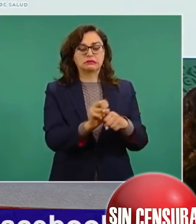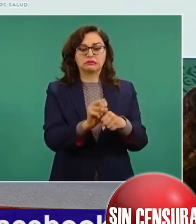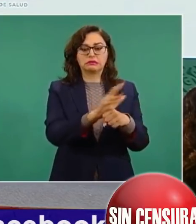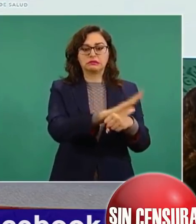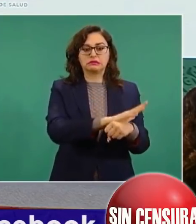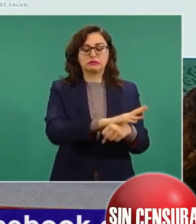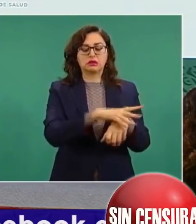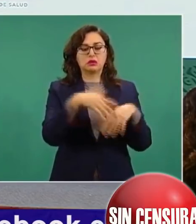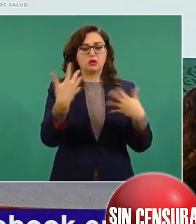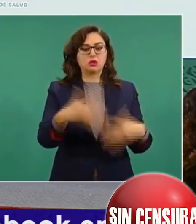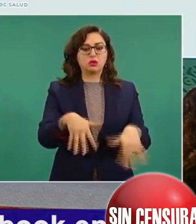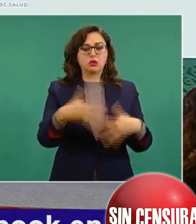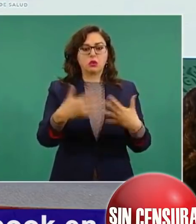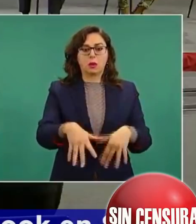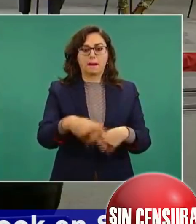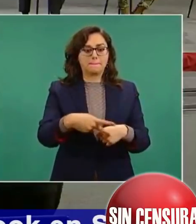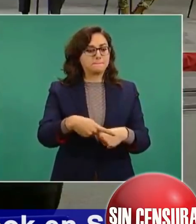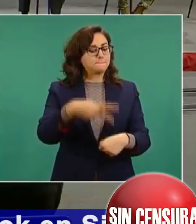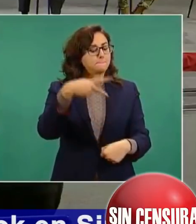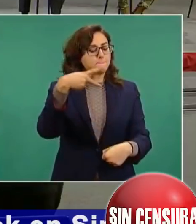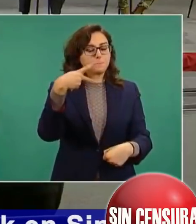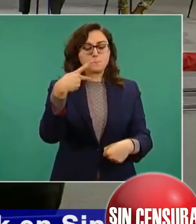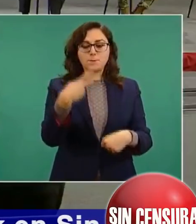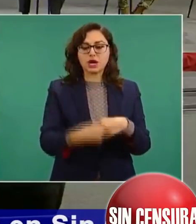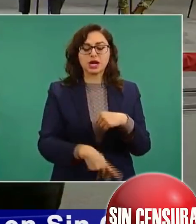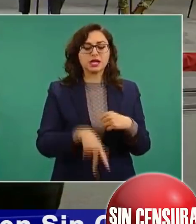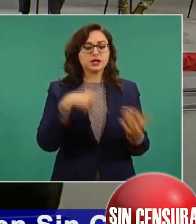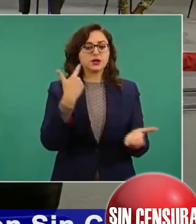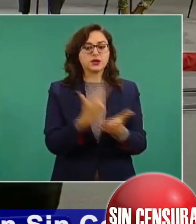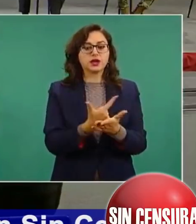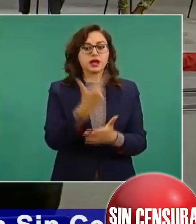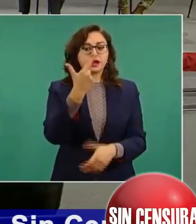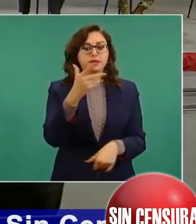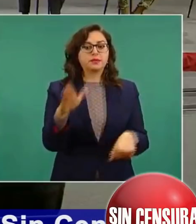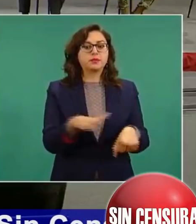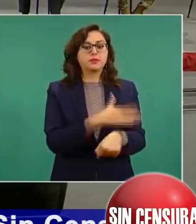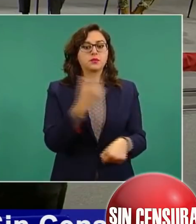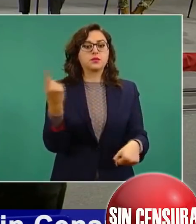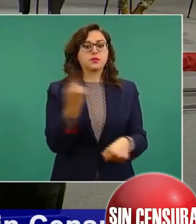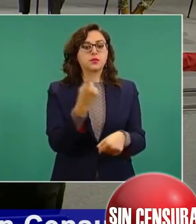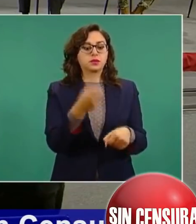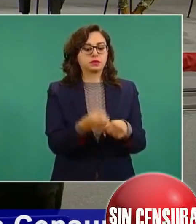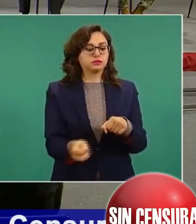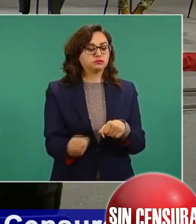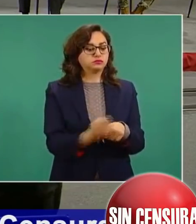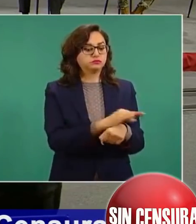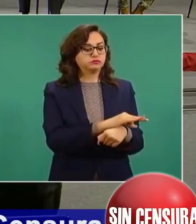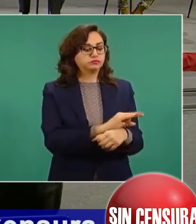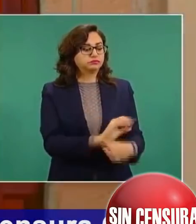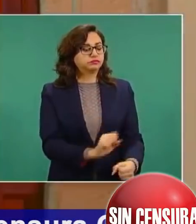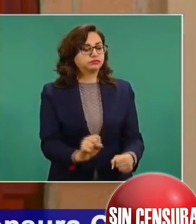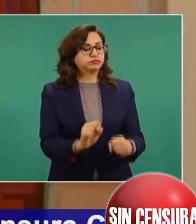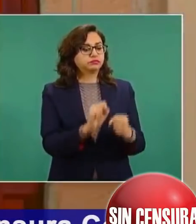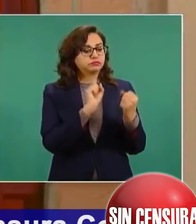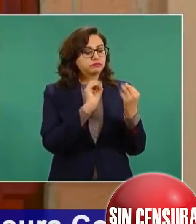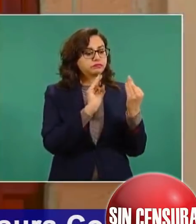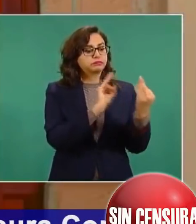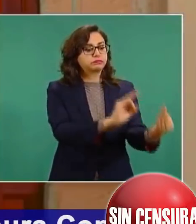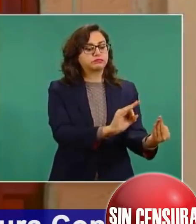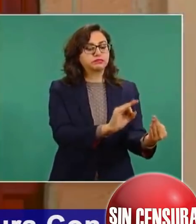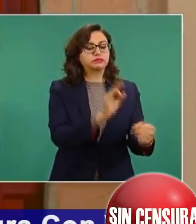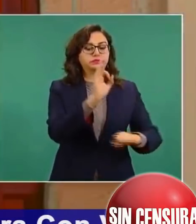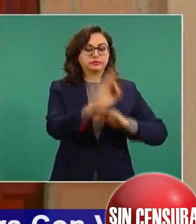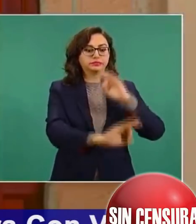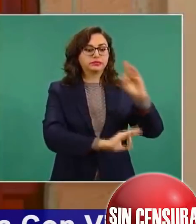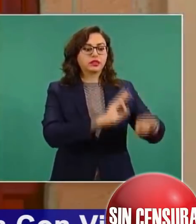es el personal que está directamente expuesto o mayormente expuesto a las personas que tienen COVID-19